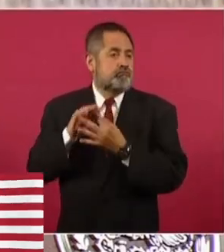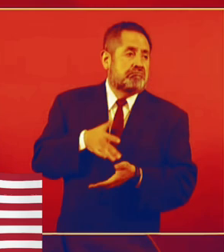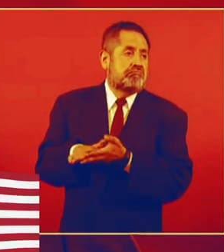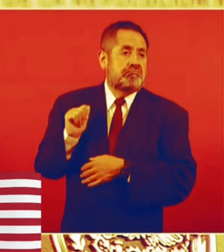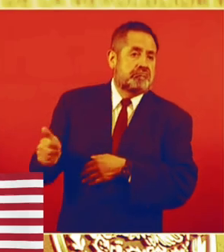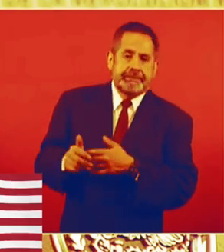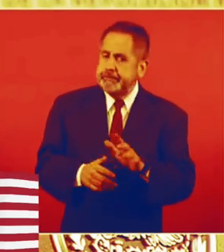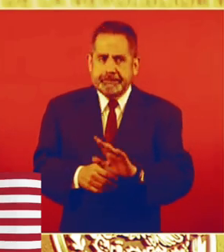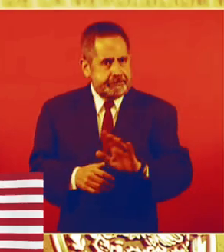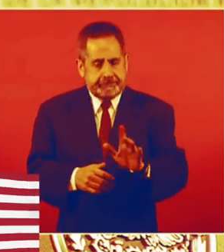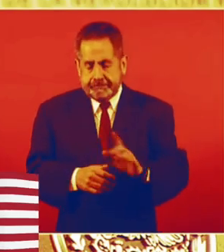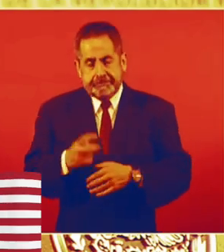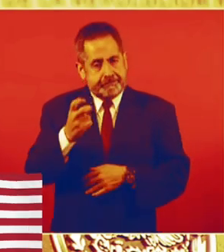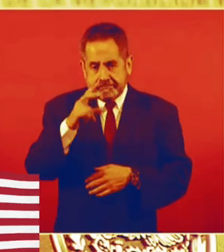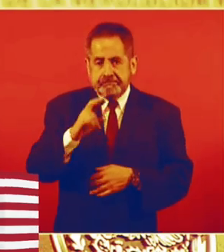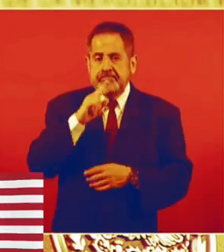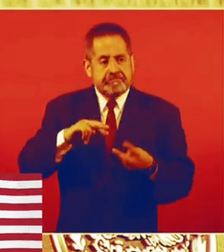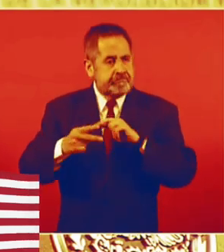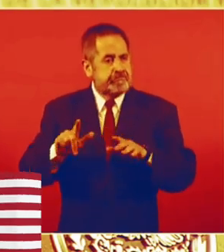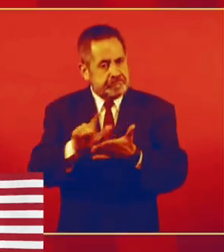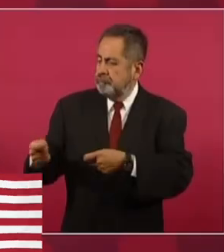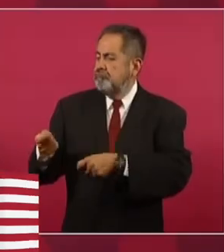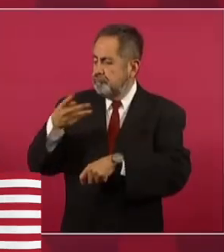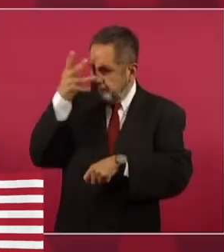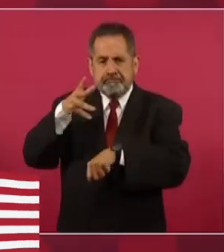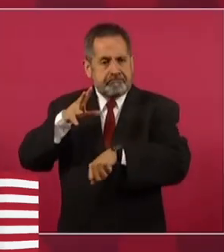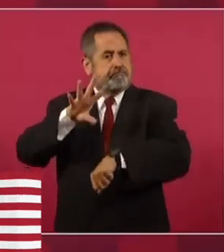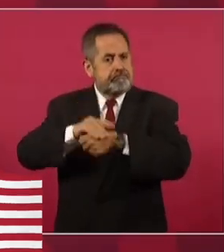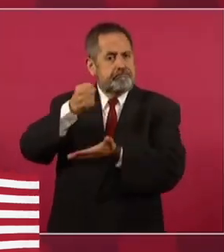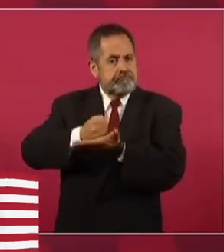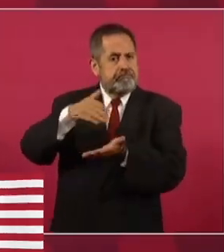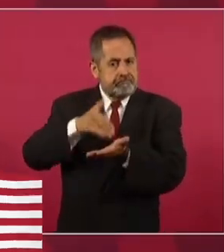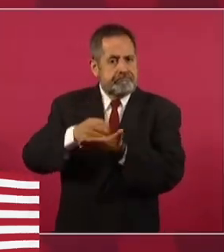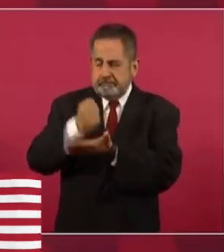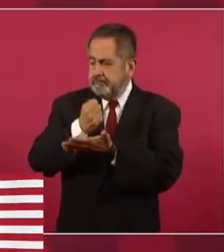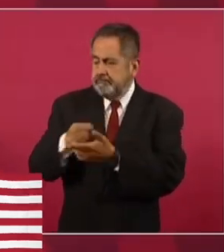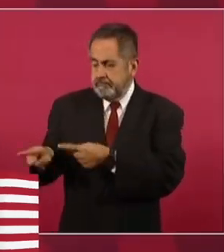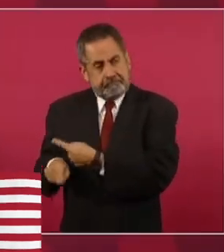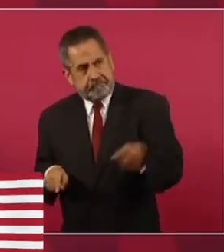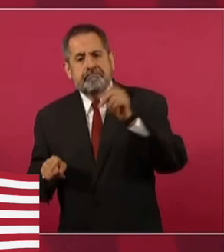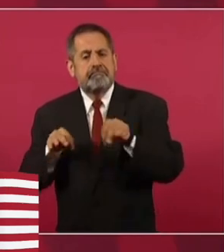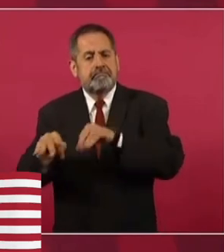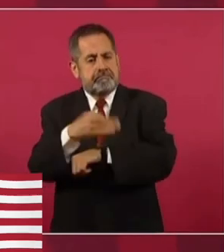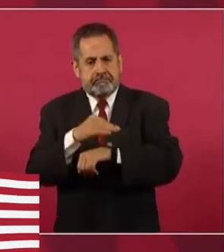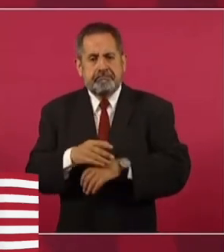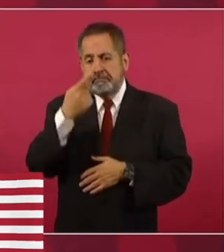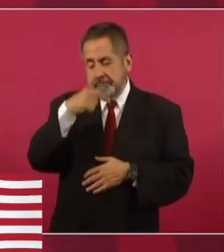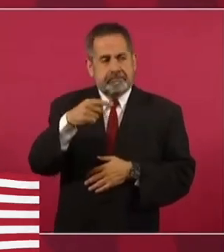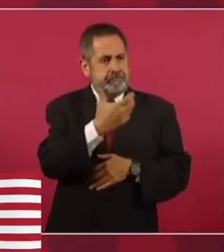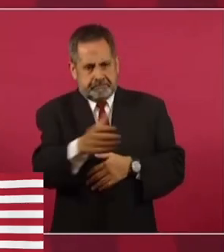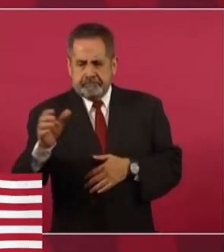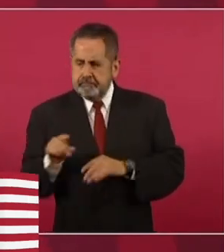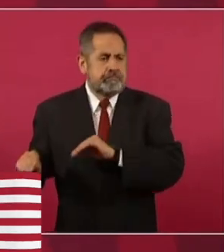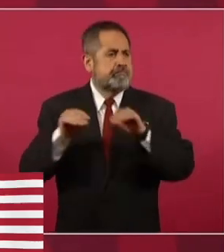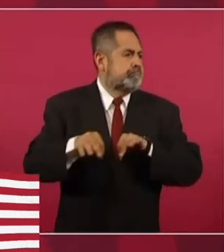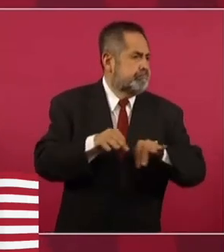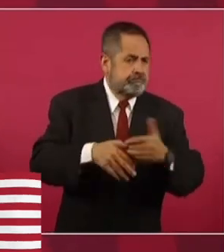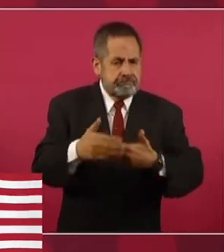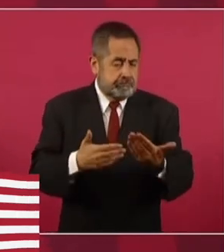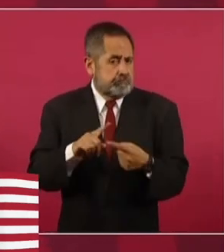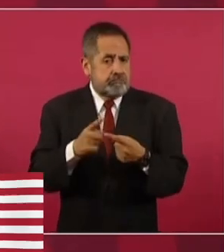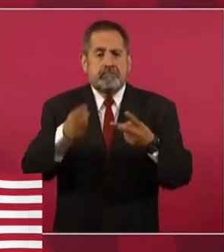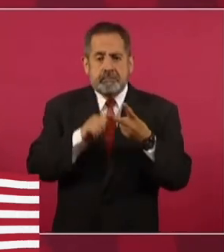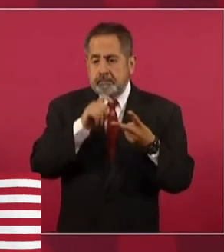migratoria, se ordene el flujo migratorio con visas temporales de trabajo, no solo para el campo, sino